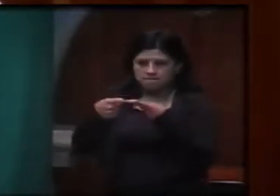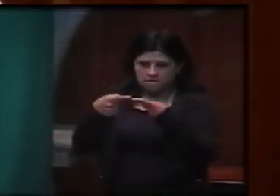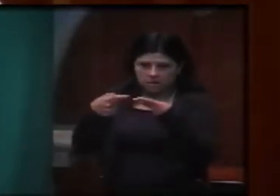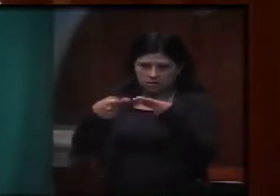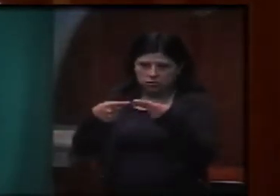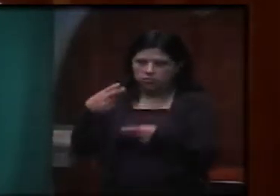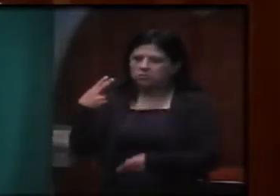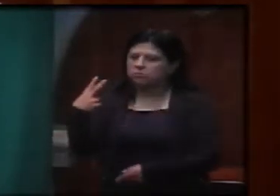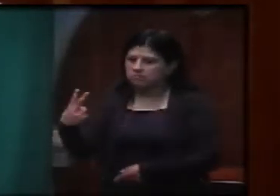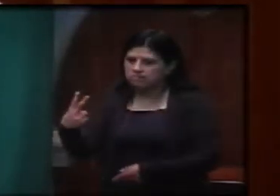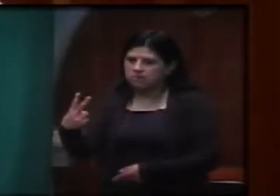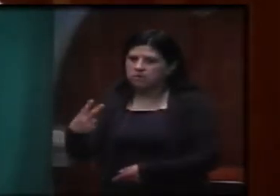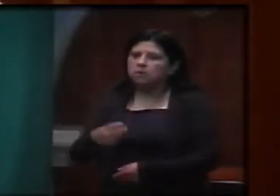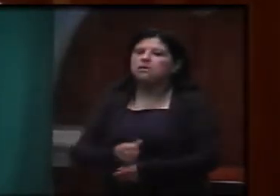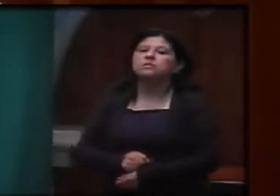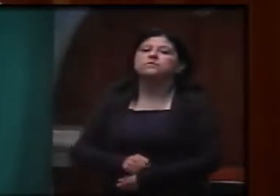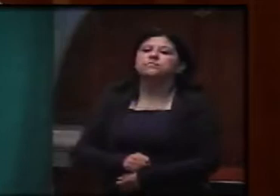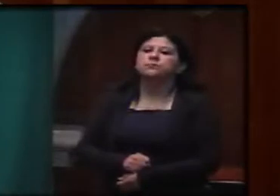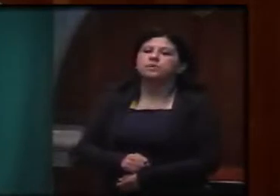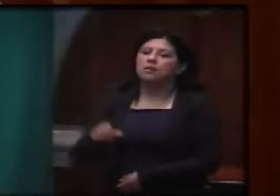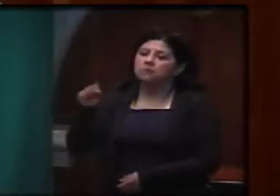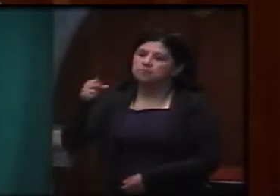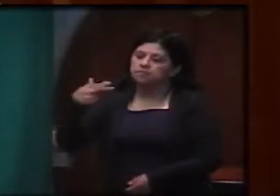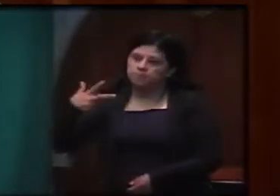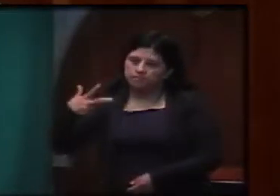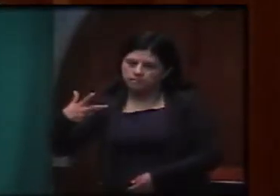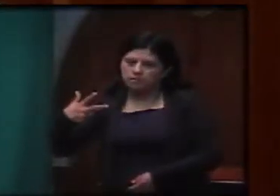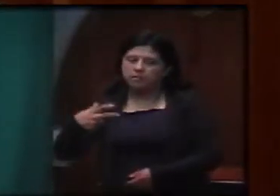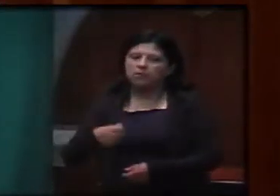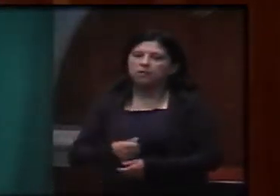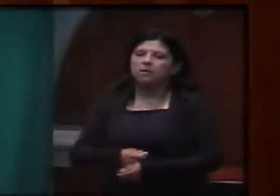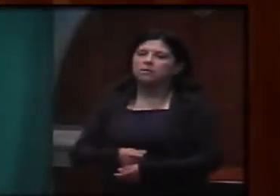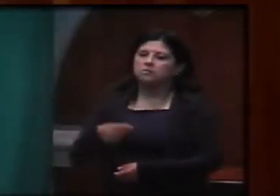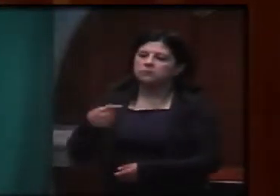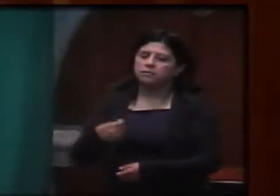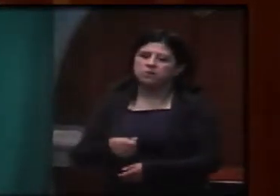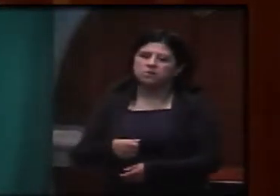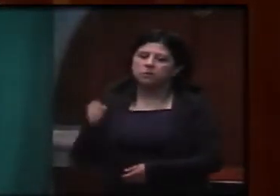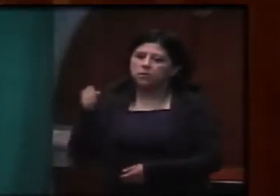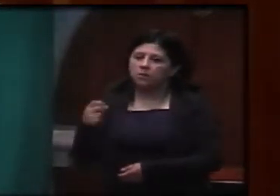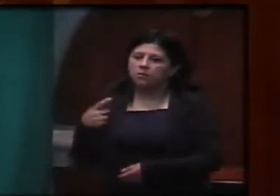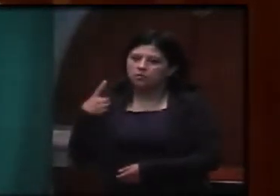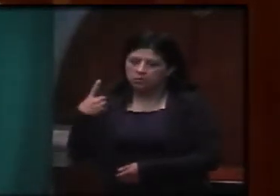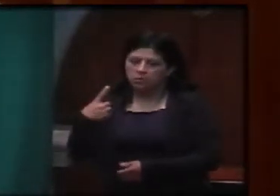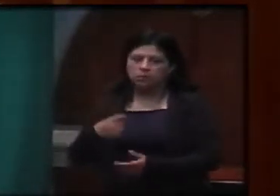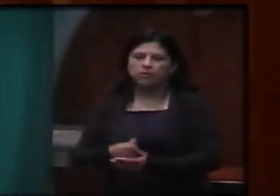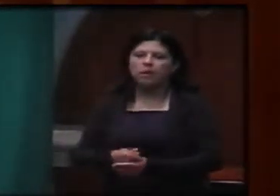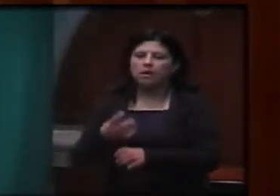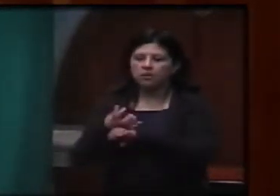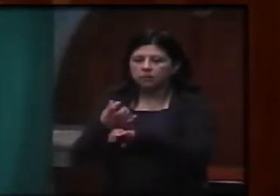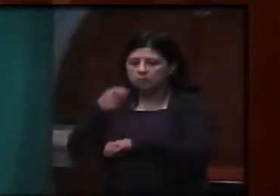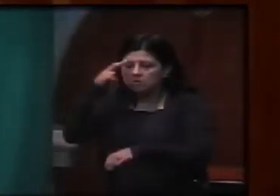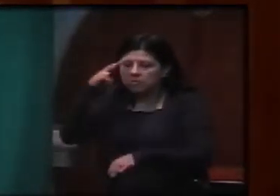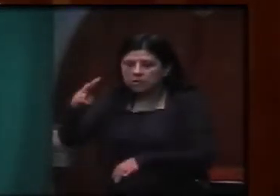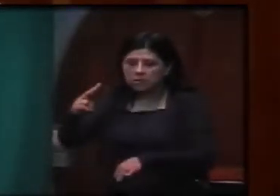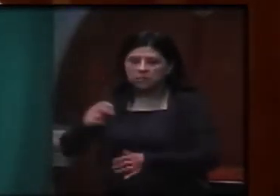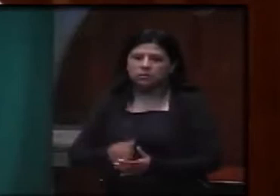57 y 61, fracción 1 de la Constitución Política del Estado Libre y Soberano de